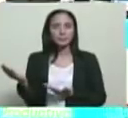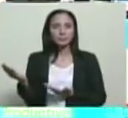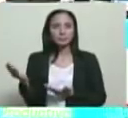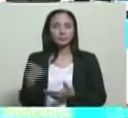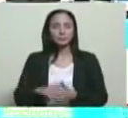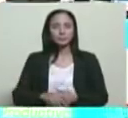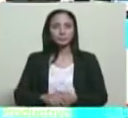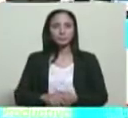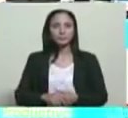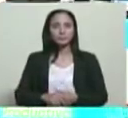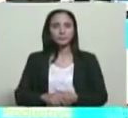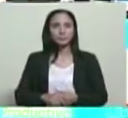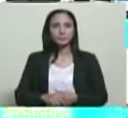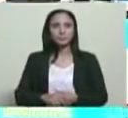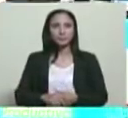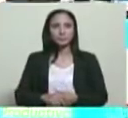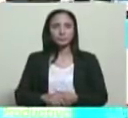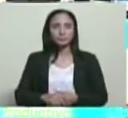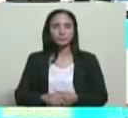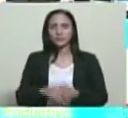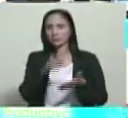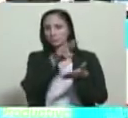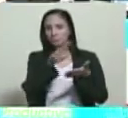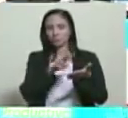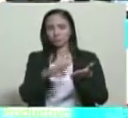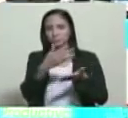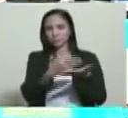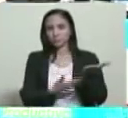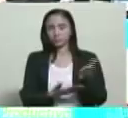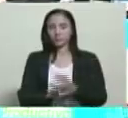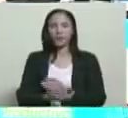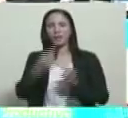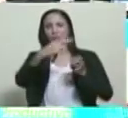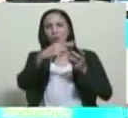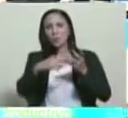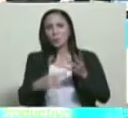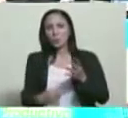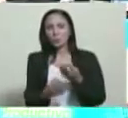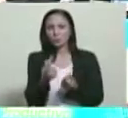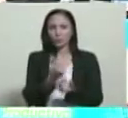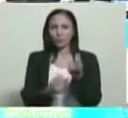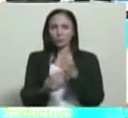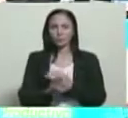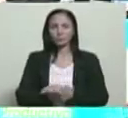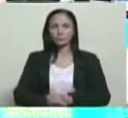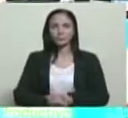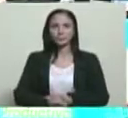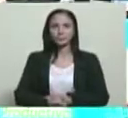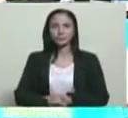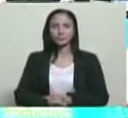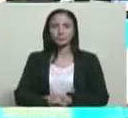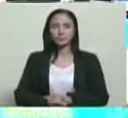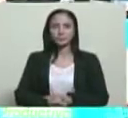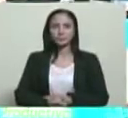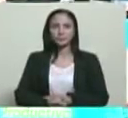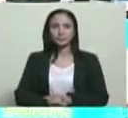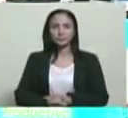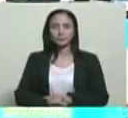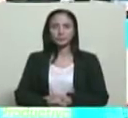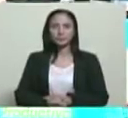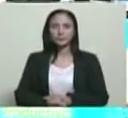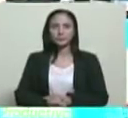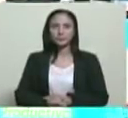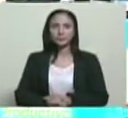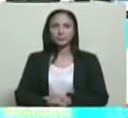Corpo Juventud, para la obtención de insumos y materias primas con el fin de asegurar una entrega más inmediata y efectiva con el propósito de garantizar los